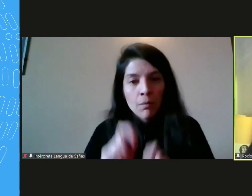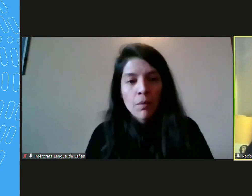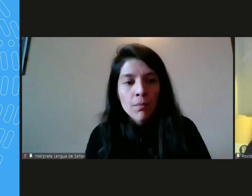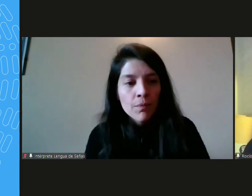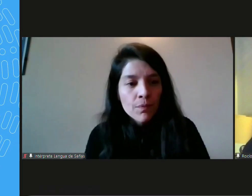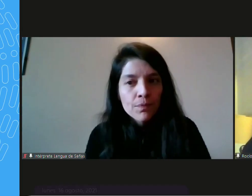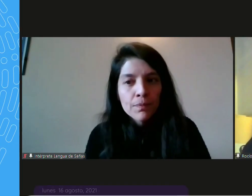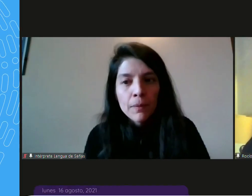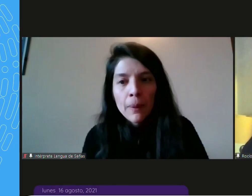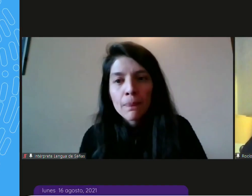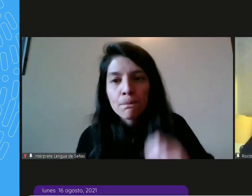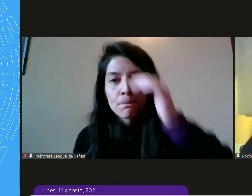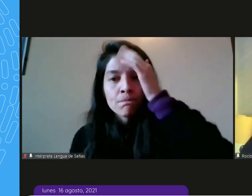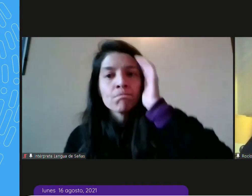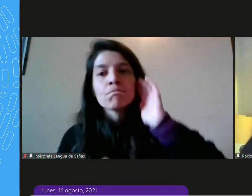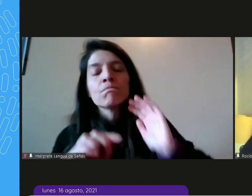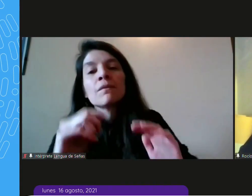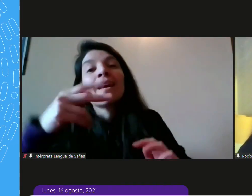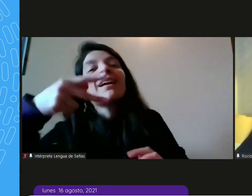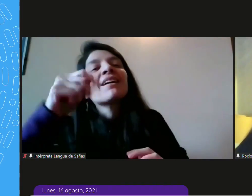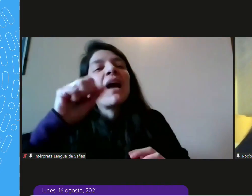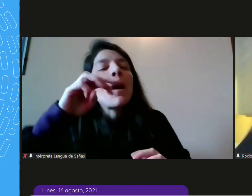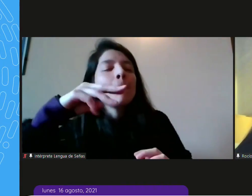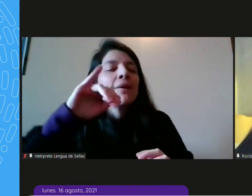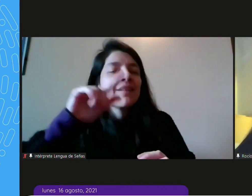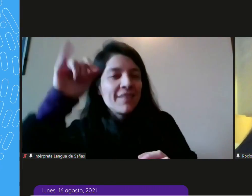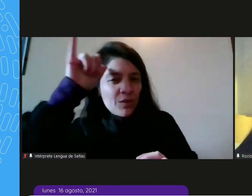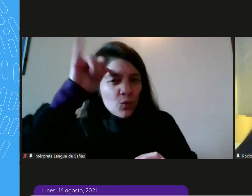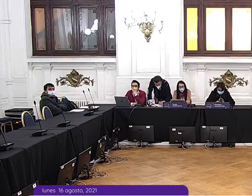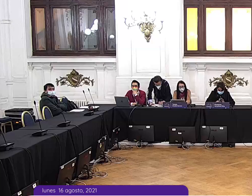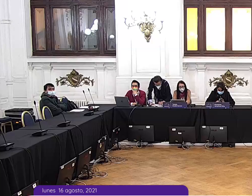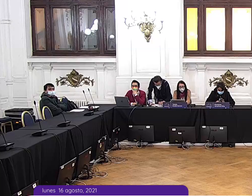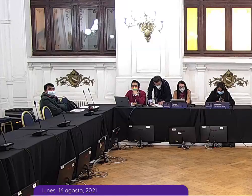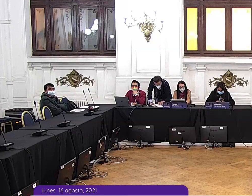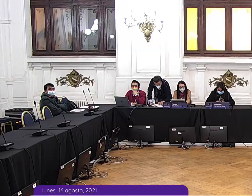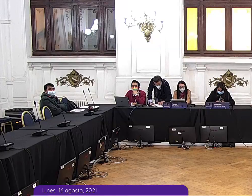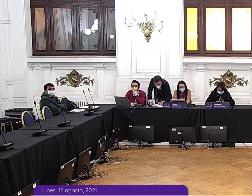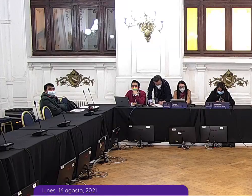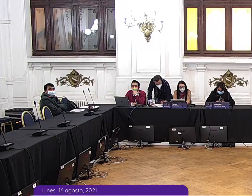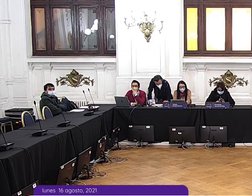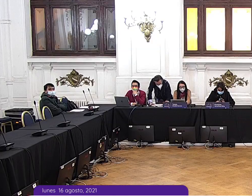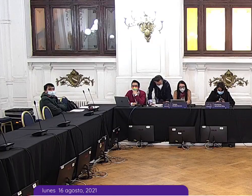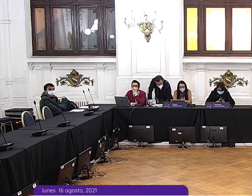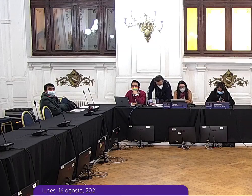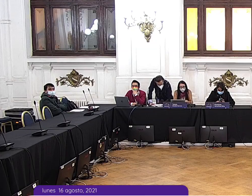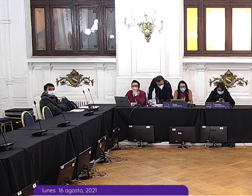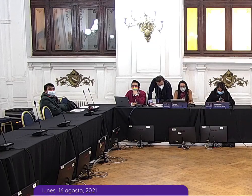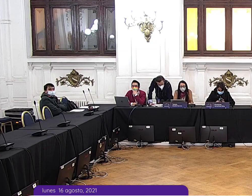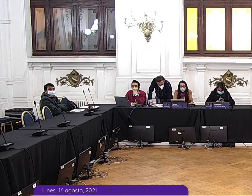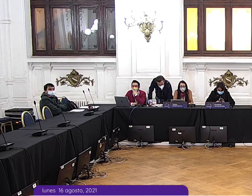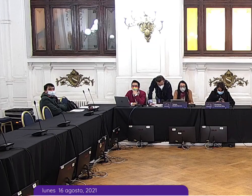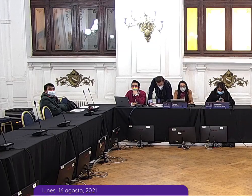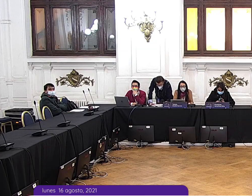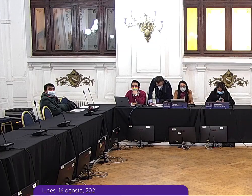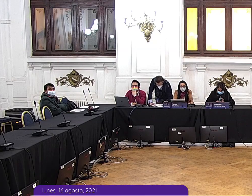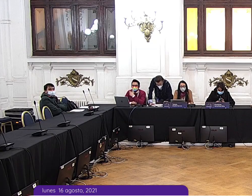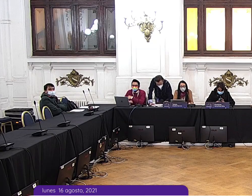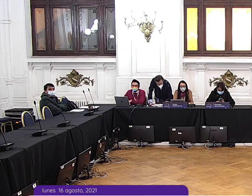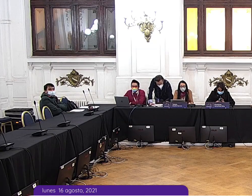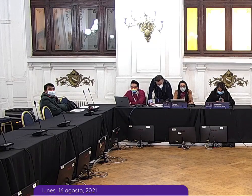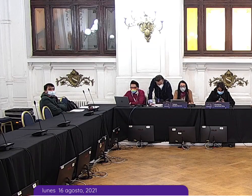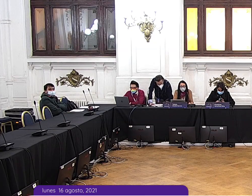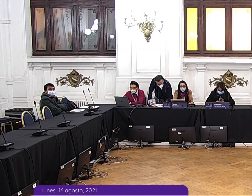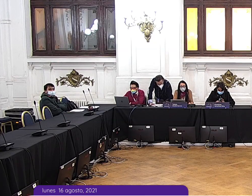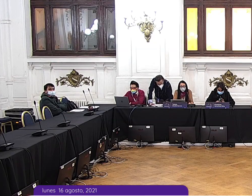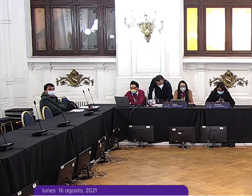No, sobre eso creo que está perfecto destacar nomás como los beneficios que se han demostrado que tiene o que se ha impulsado que tiene la